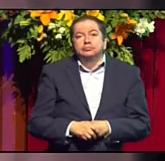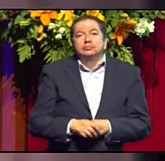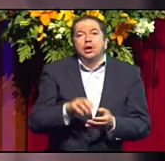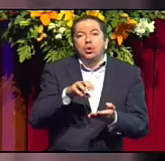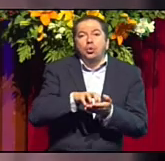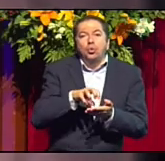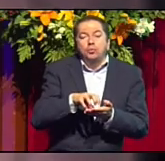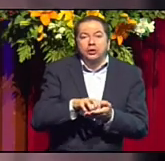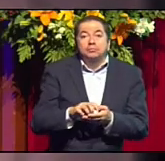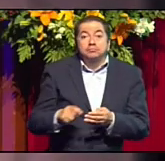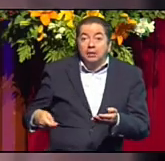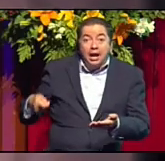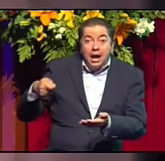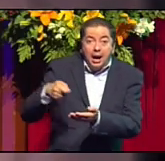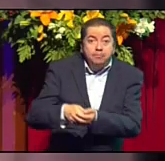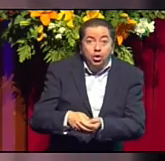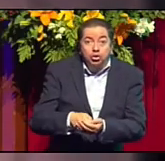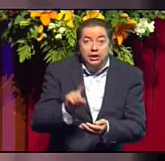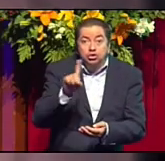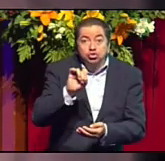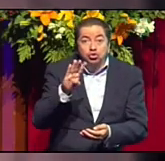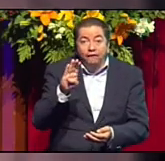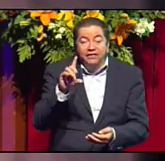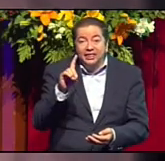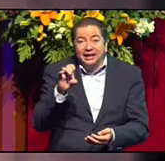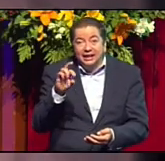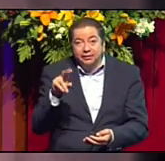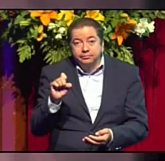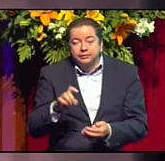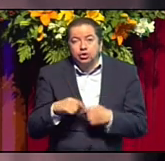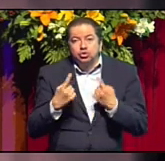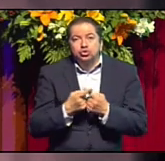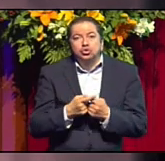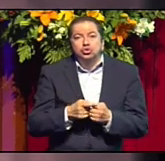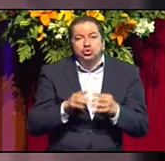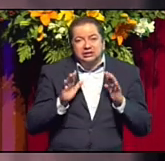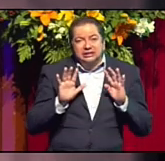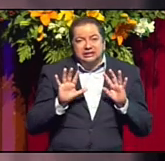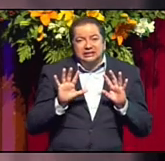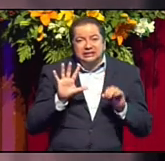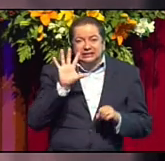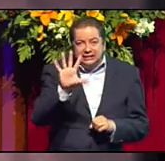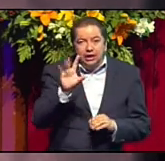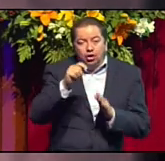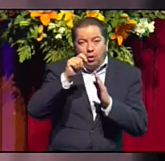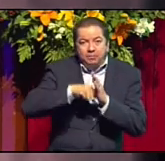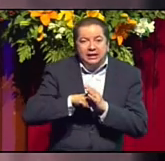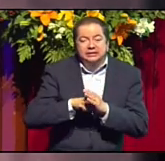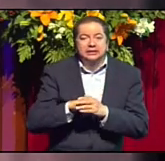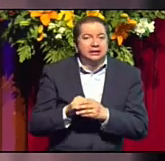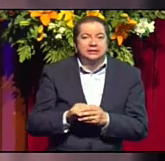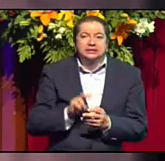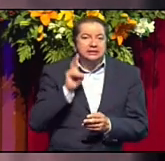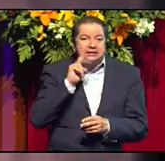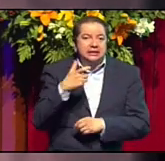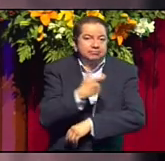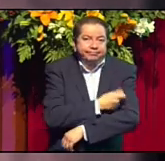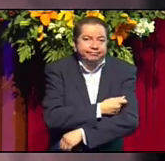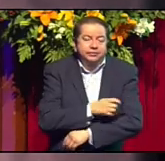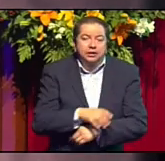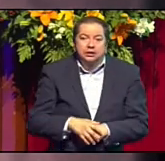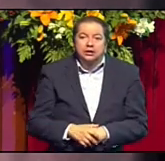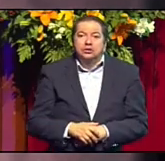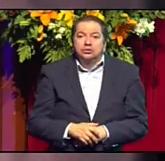de la Sundere, que es necesario, le tengo que decir que llevamos 5 meses sin esterilizar, que en 5 meses la población canina aumenta en